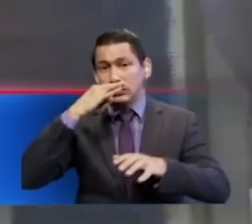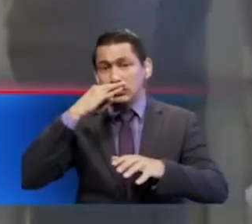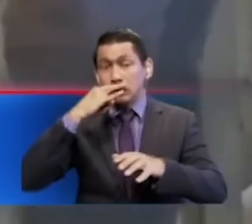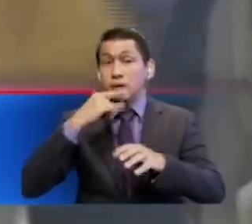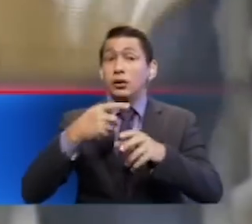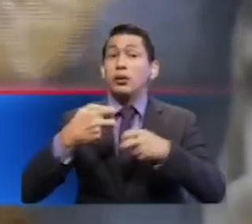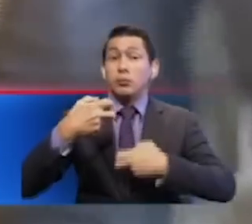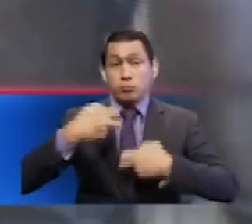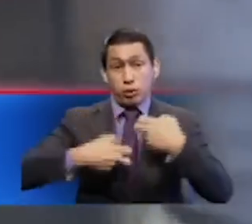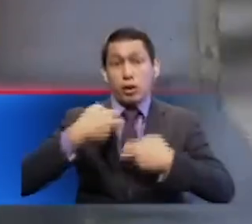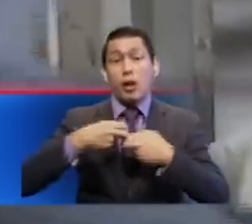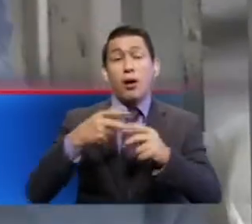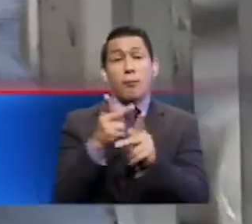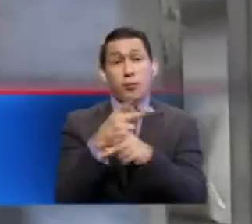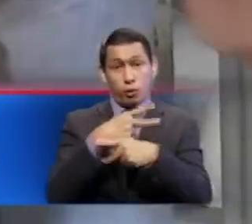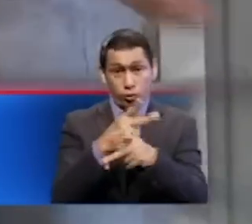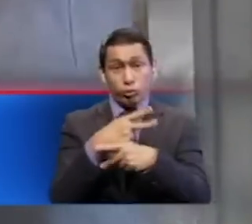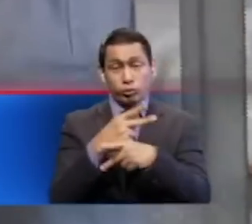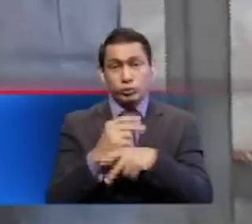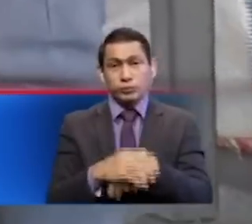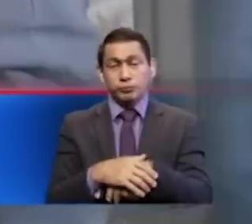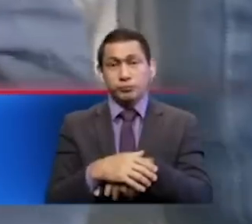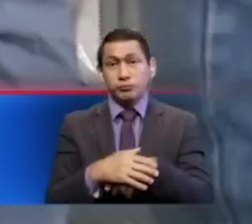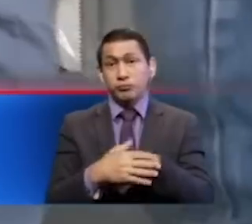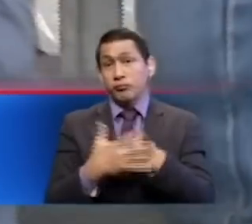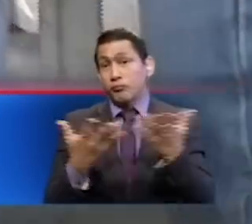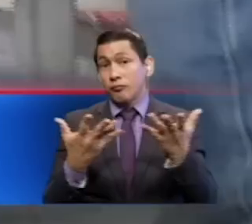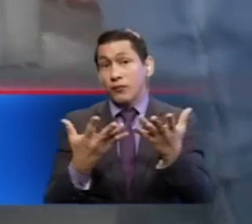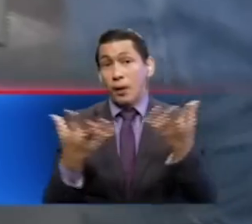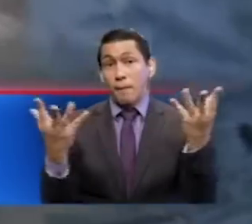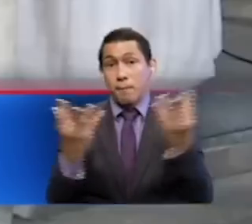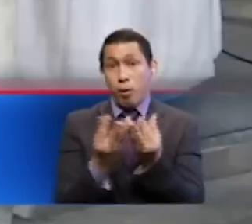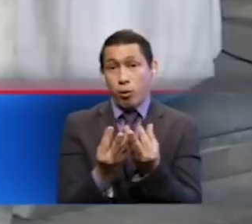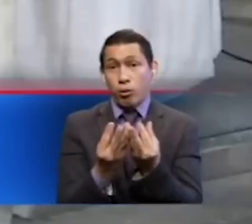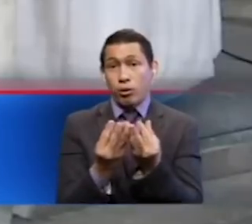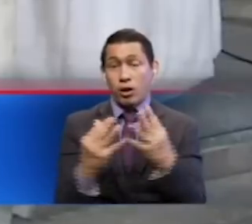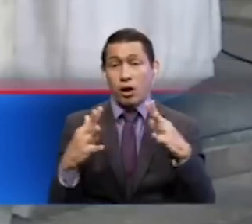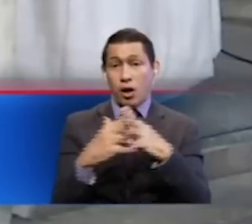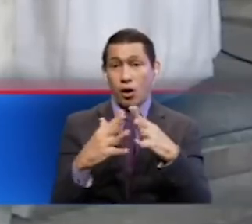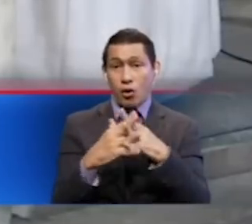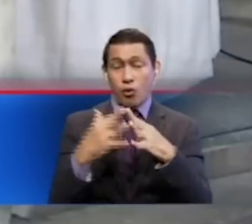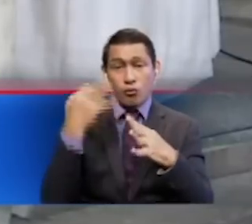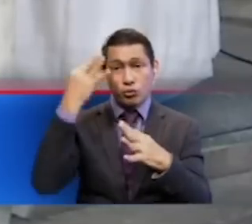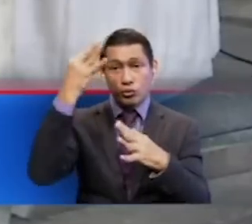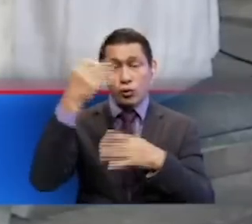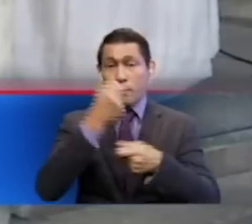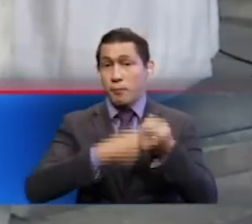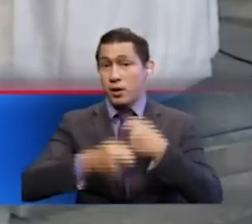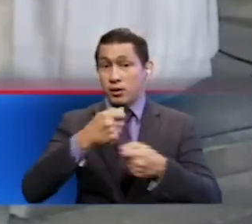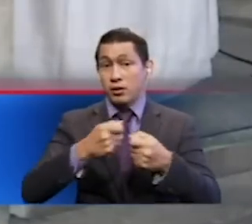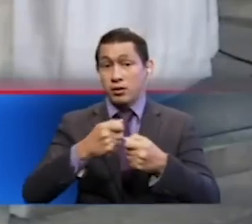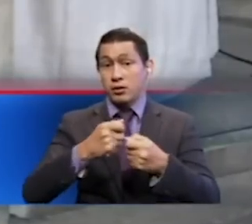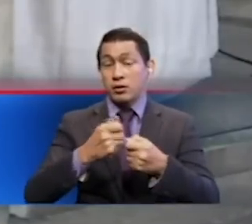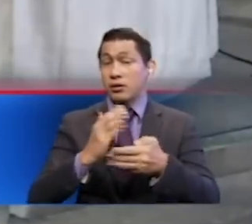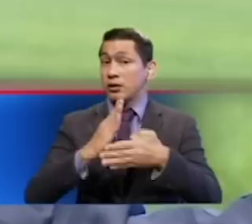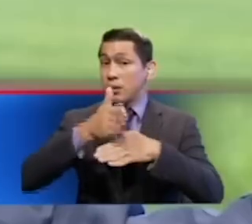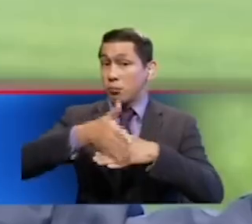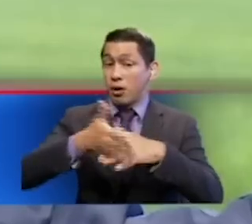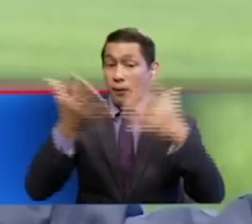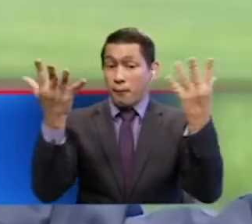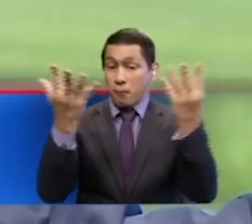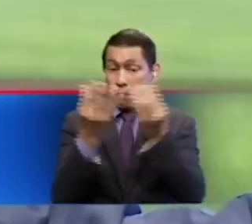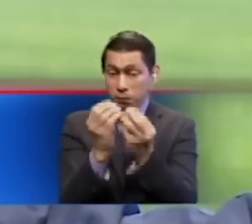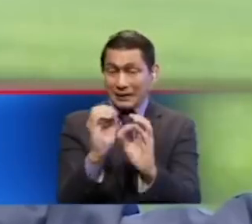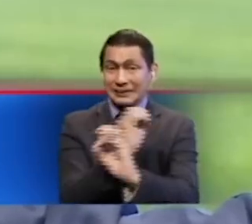son 350.000 toneladas. Si no se saca a tiempo la producción, no hay arroz para el consumo interno. Si el país